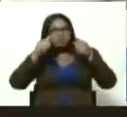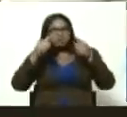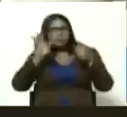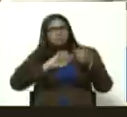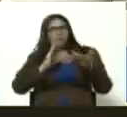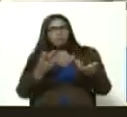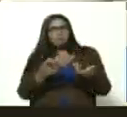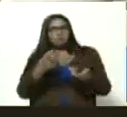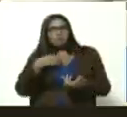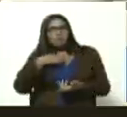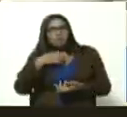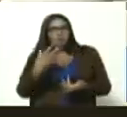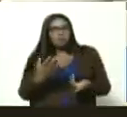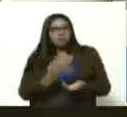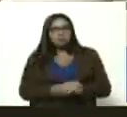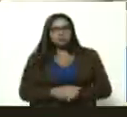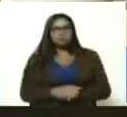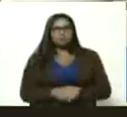al maíz